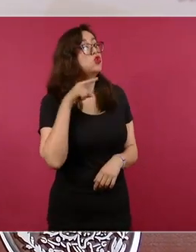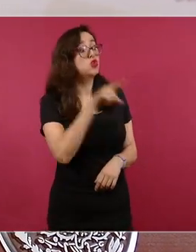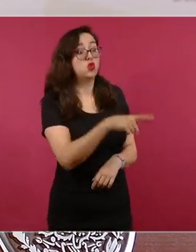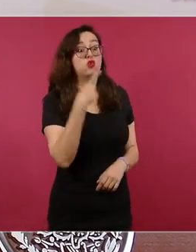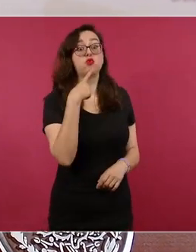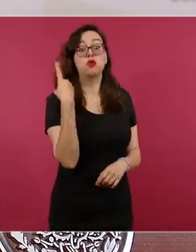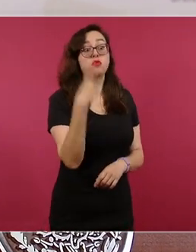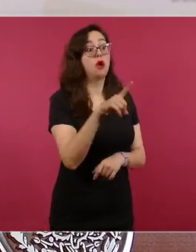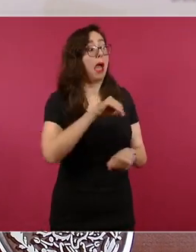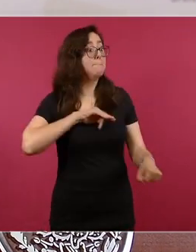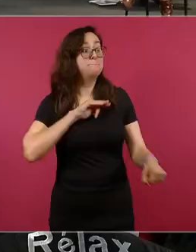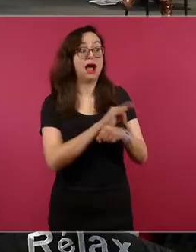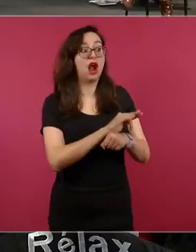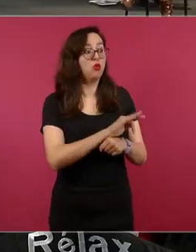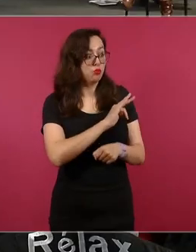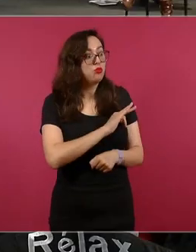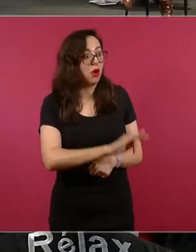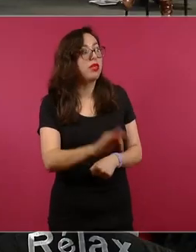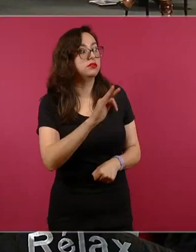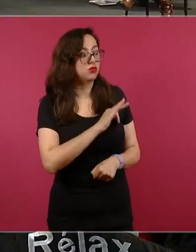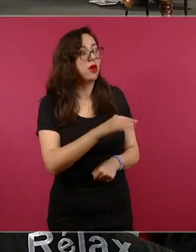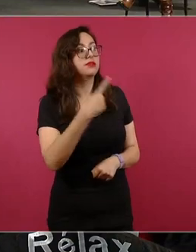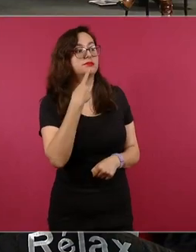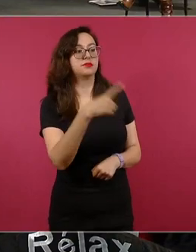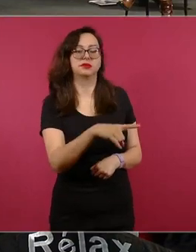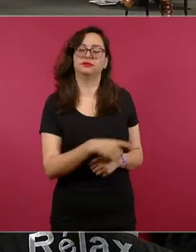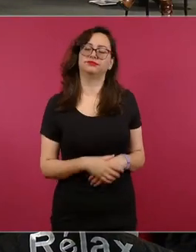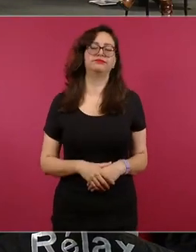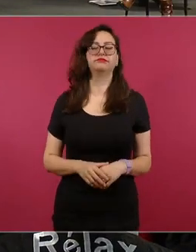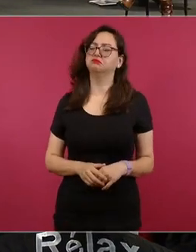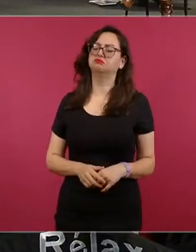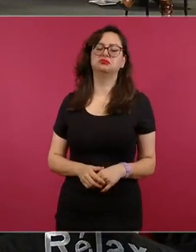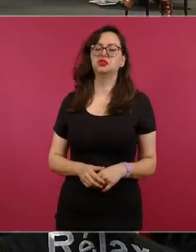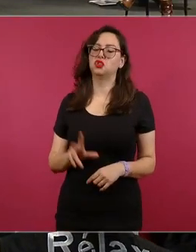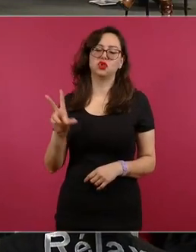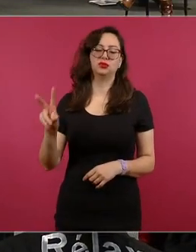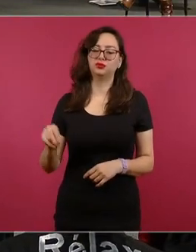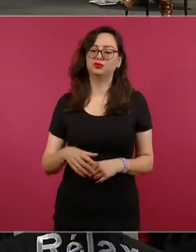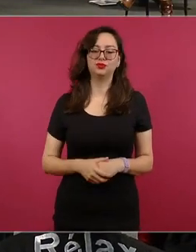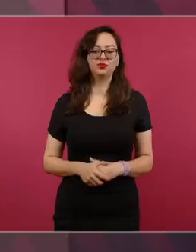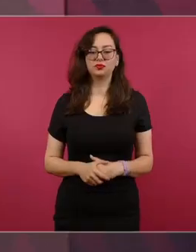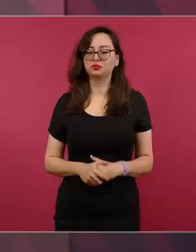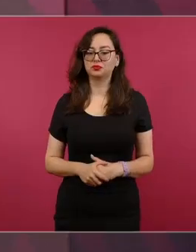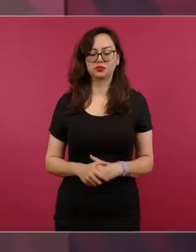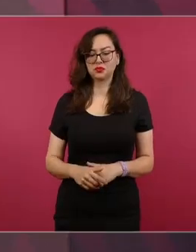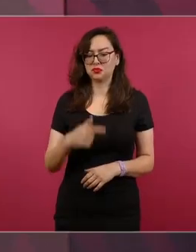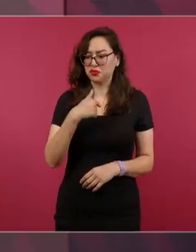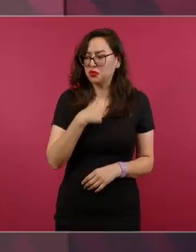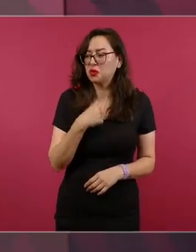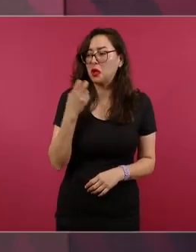no, no,